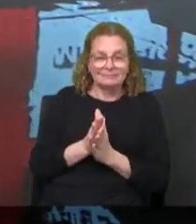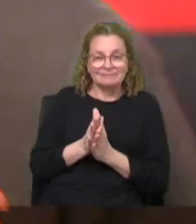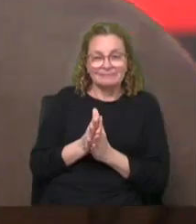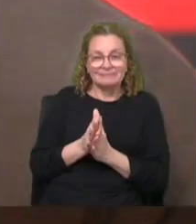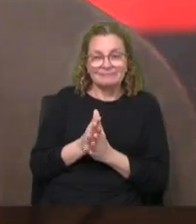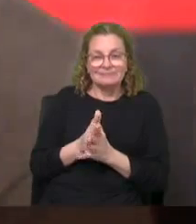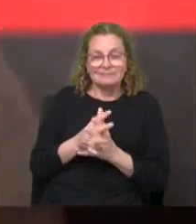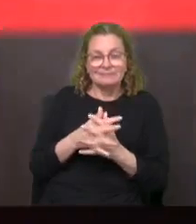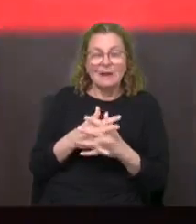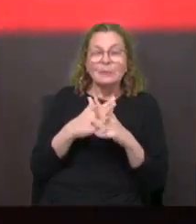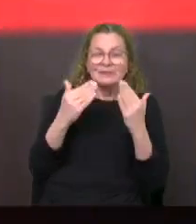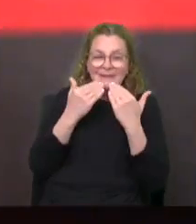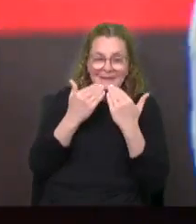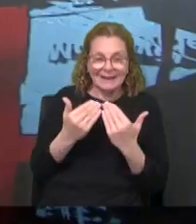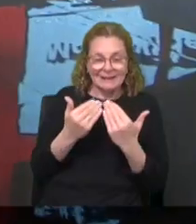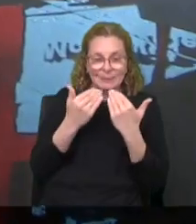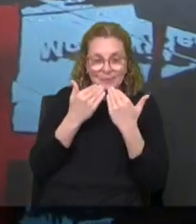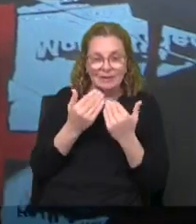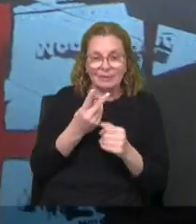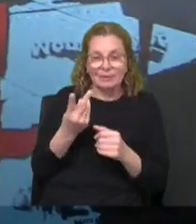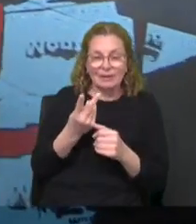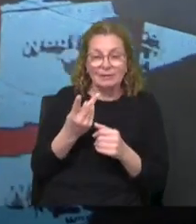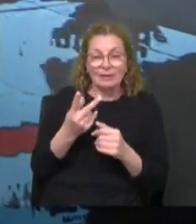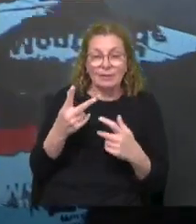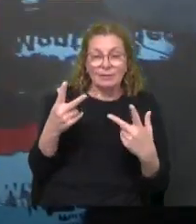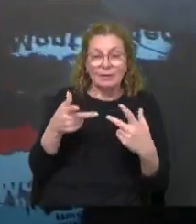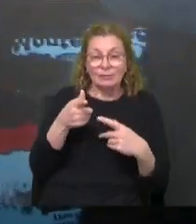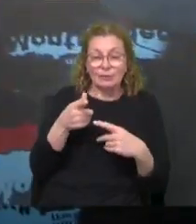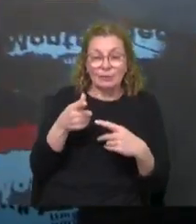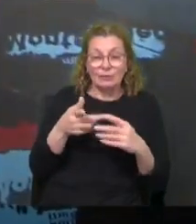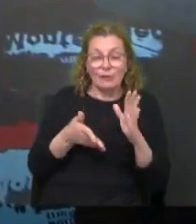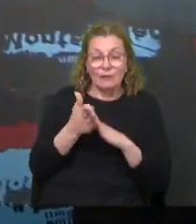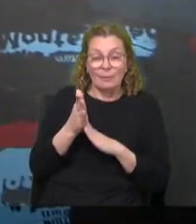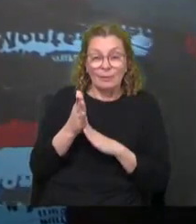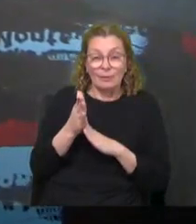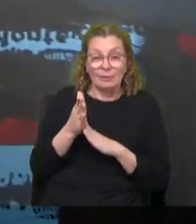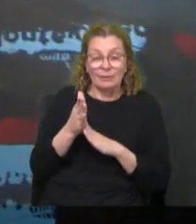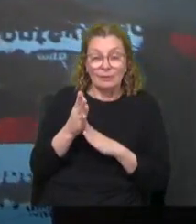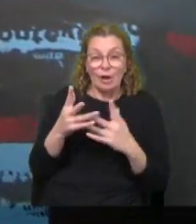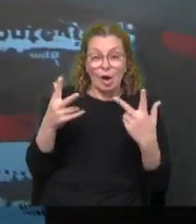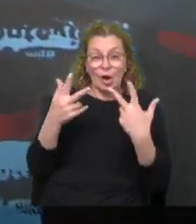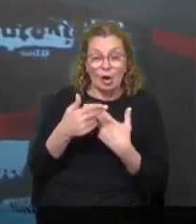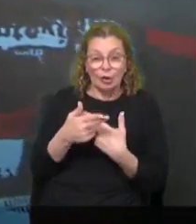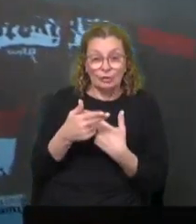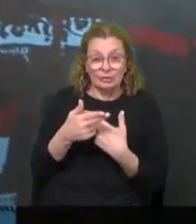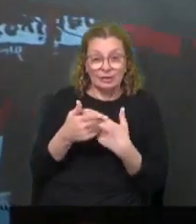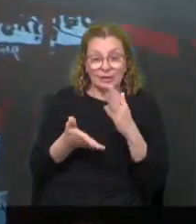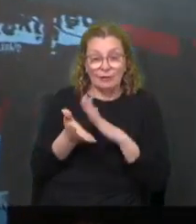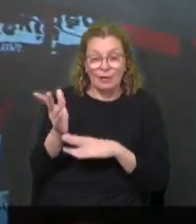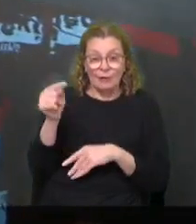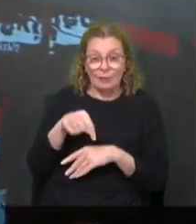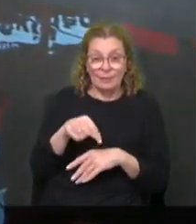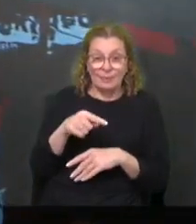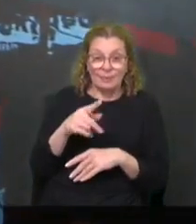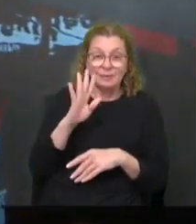Sí, sí. Bueno, gracias, querido. Gracias a ustedes, che. Por favor, placer. Nosotros acá vamos a estar mandando el bloque. Sí, nos vamos a un corte y volvemos,